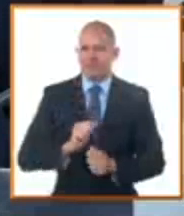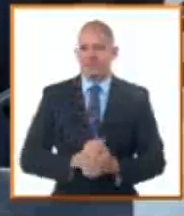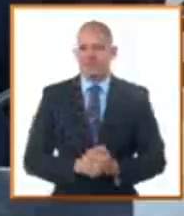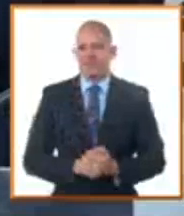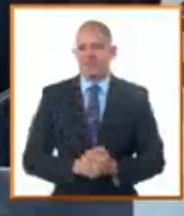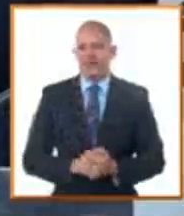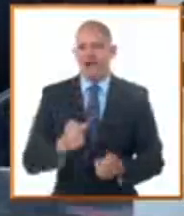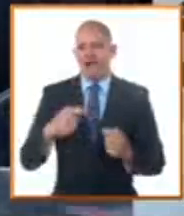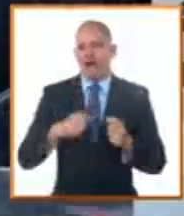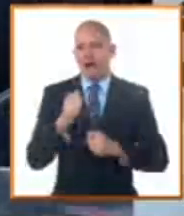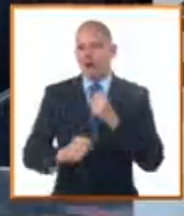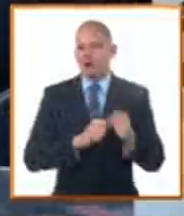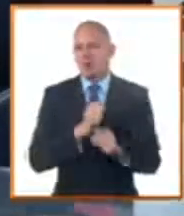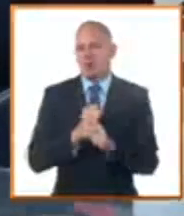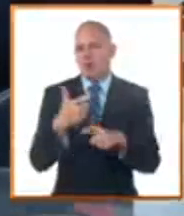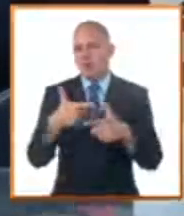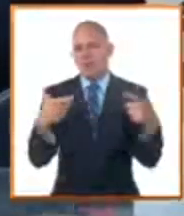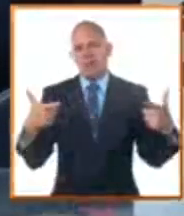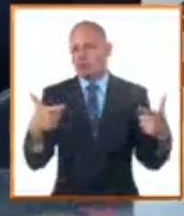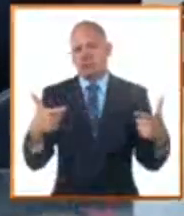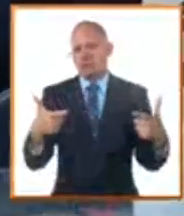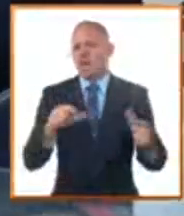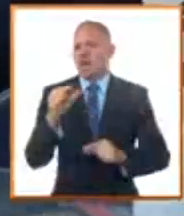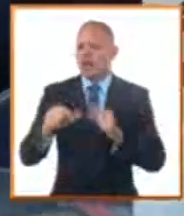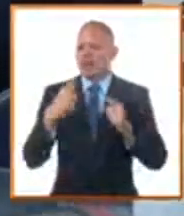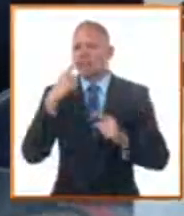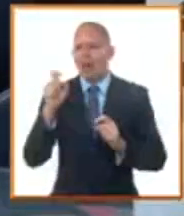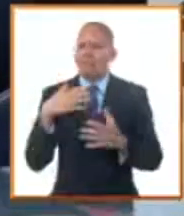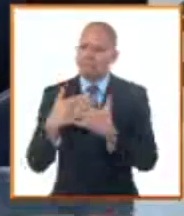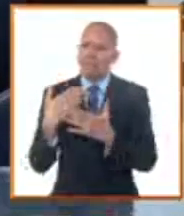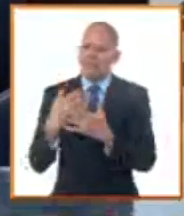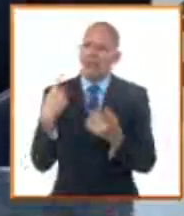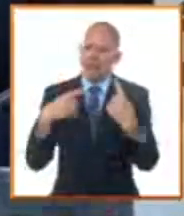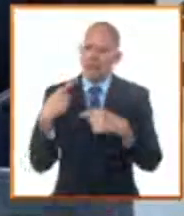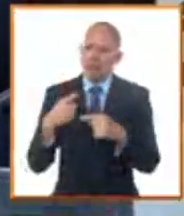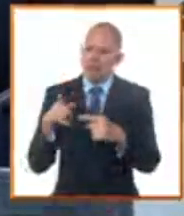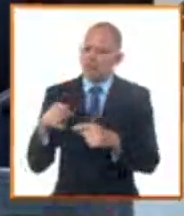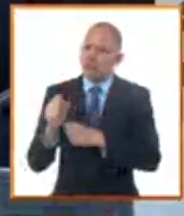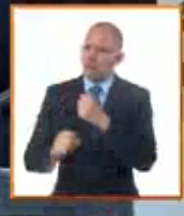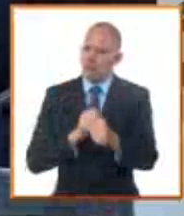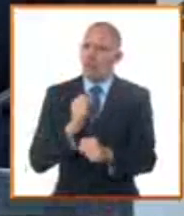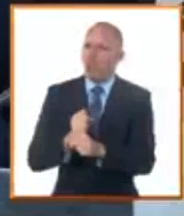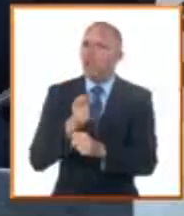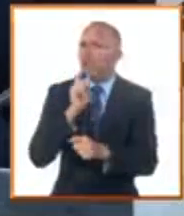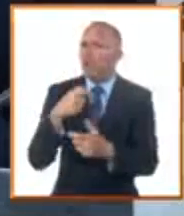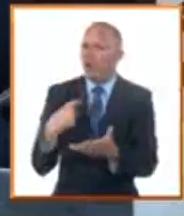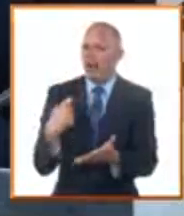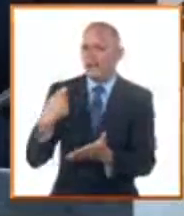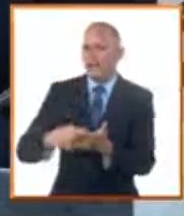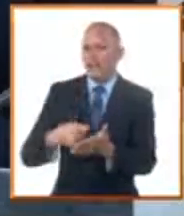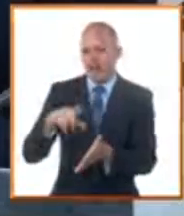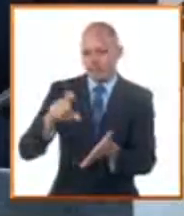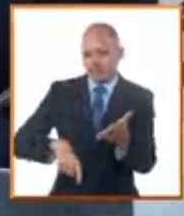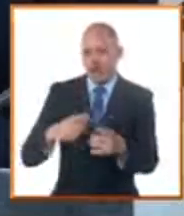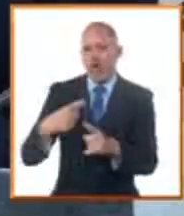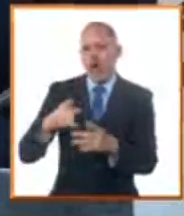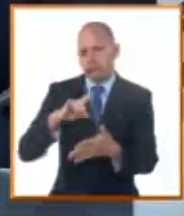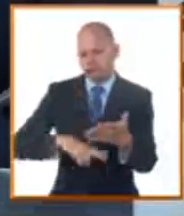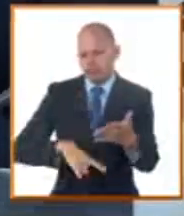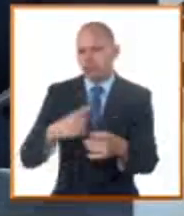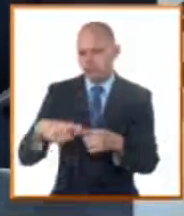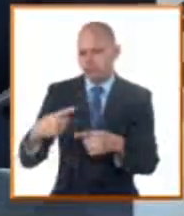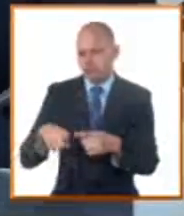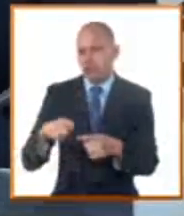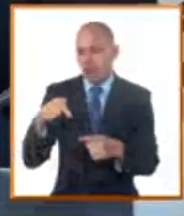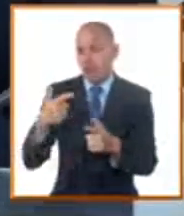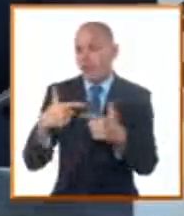limitado. Algunos sectores avanzan más que otros. Yo creo, por ejemplo, en ese sentido, es justo reconocer lo que ha hecho el turismo.